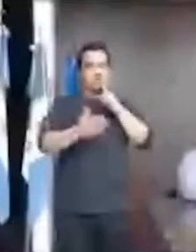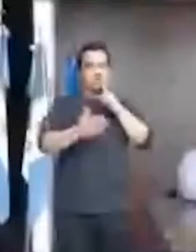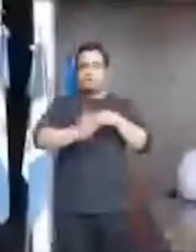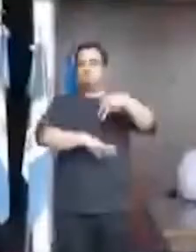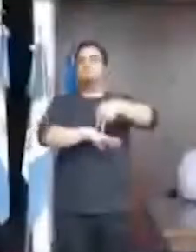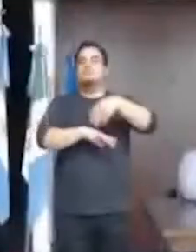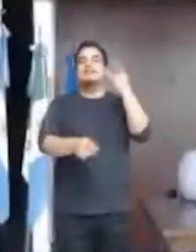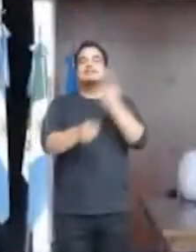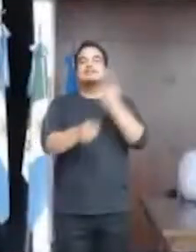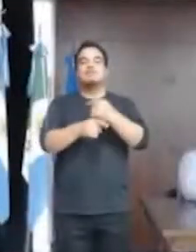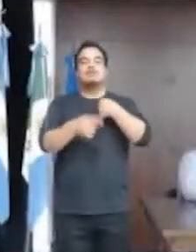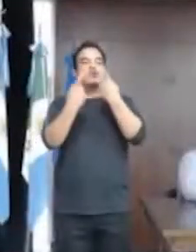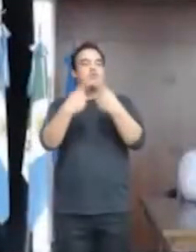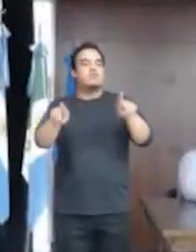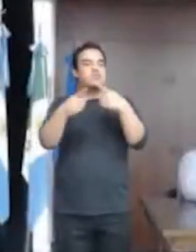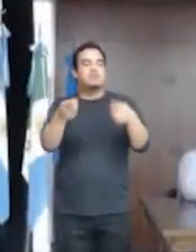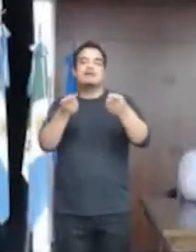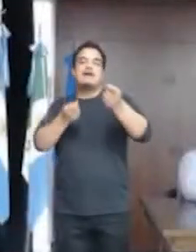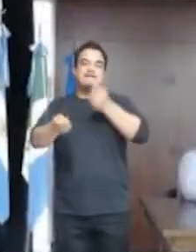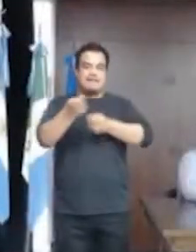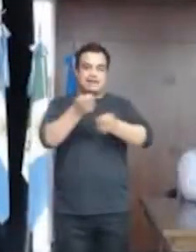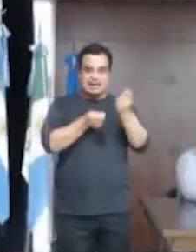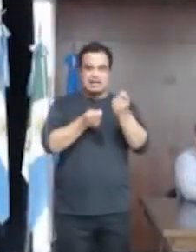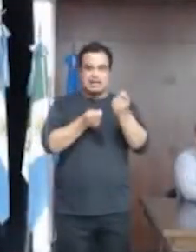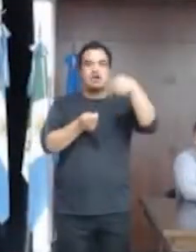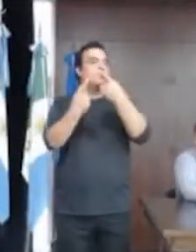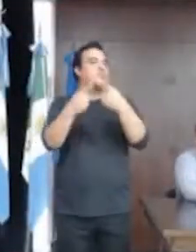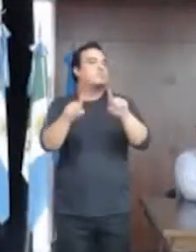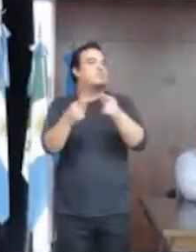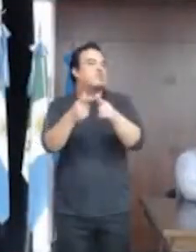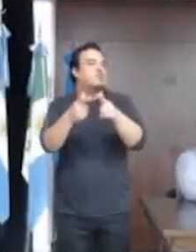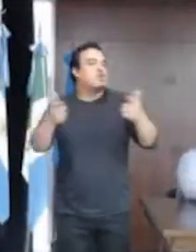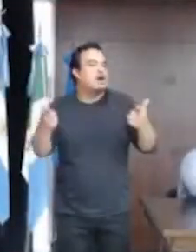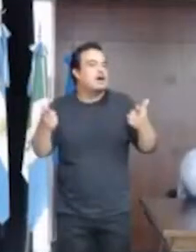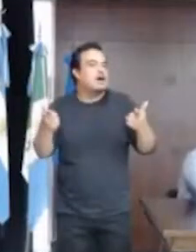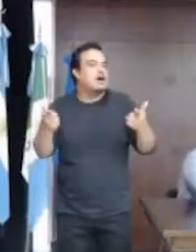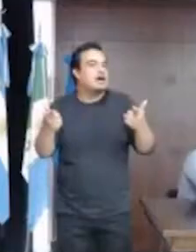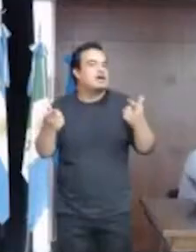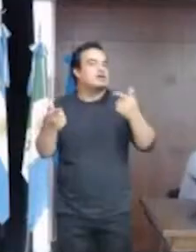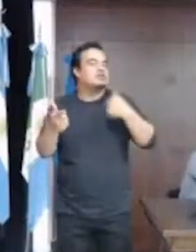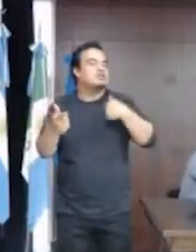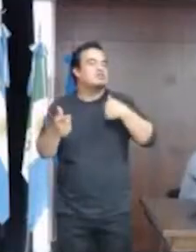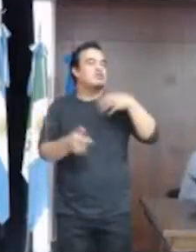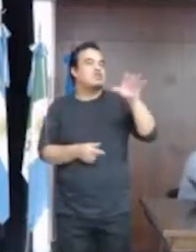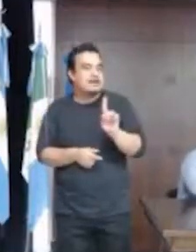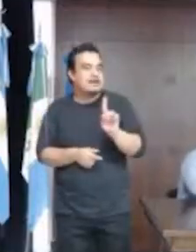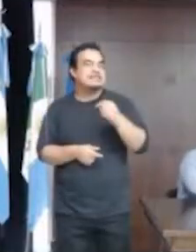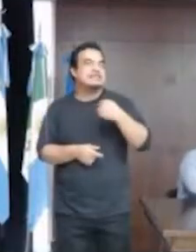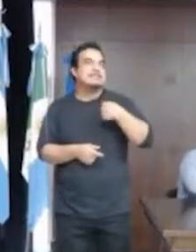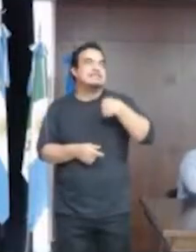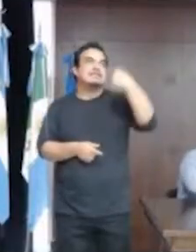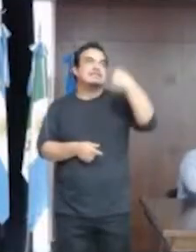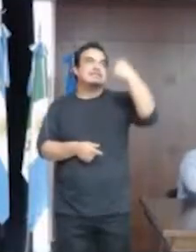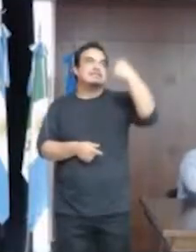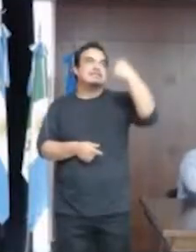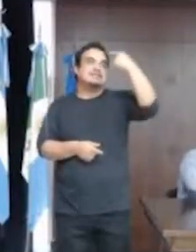pero hoy no voy a poner música. No porque no la traje, digamos, improvisé largar con esto